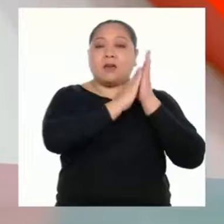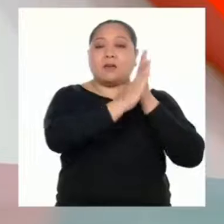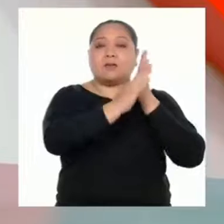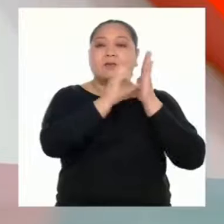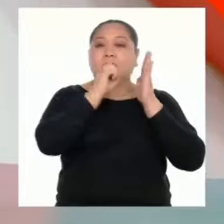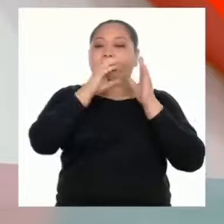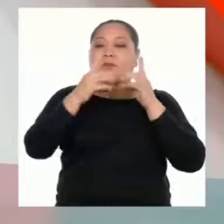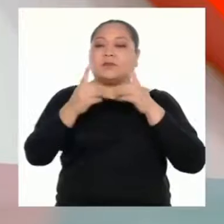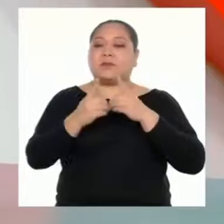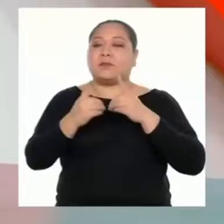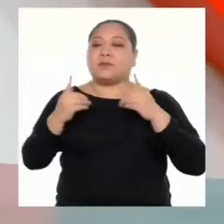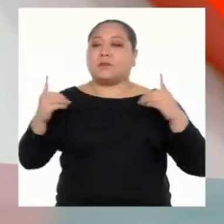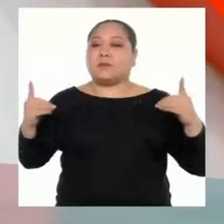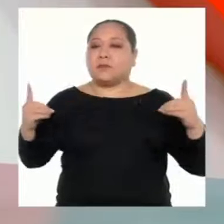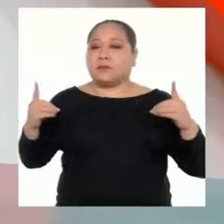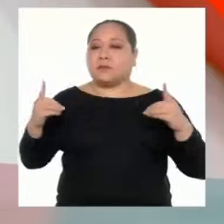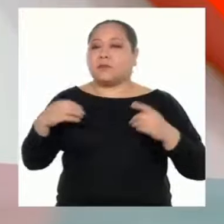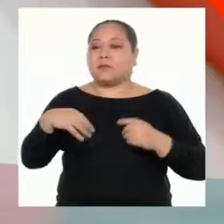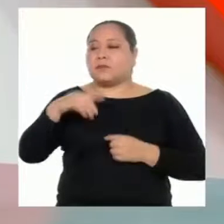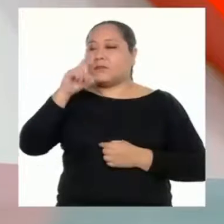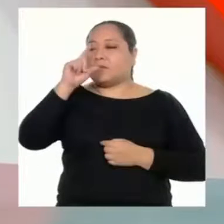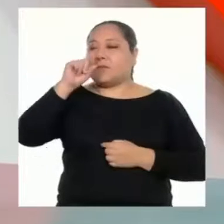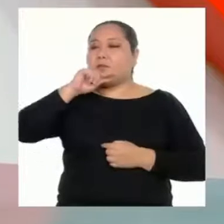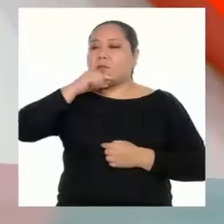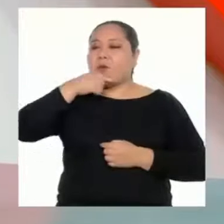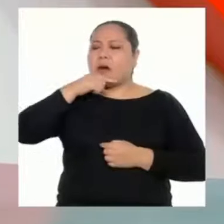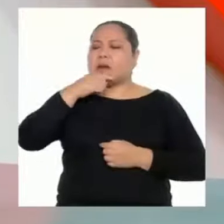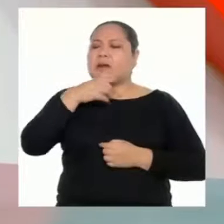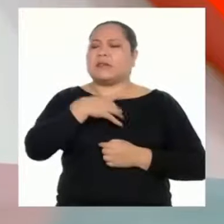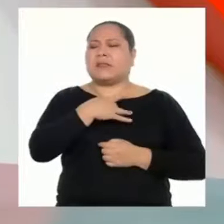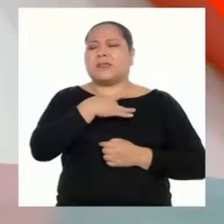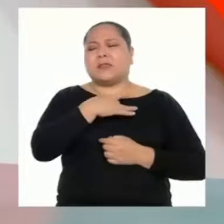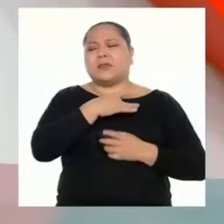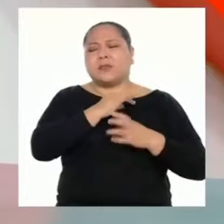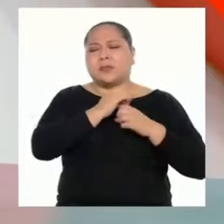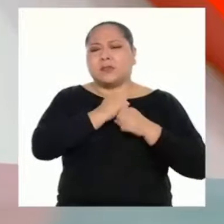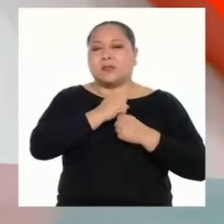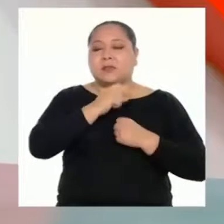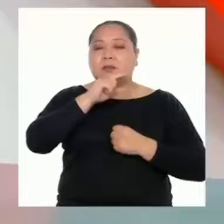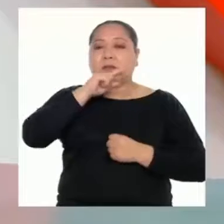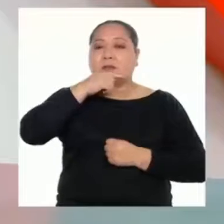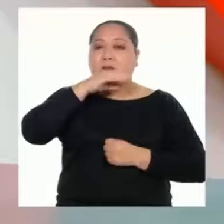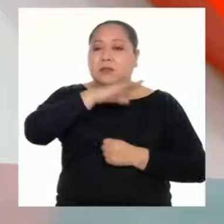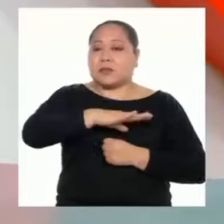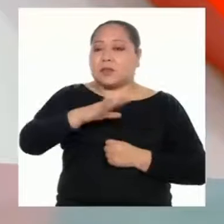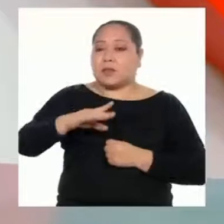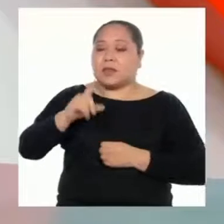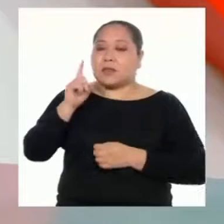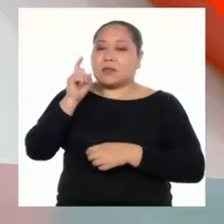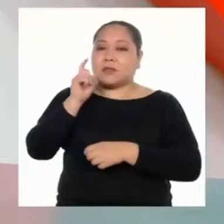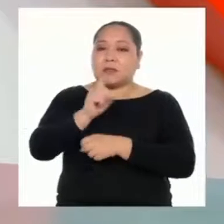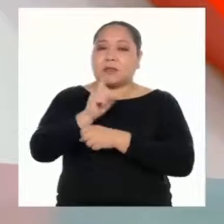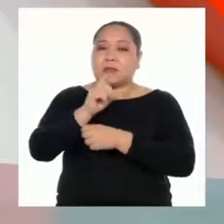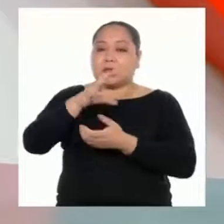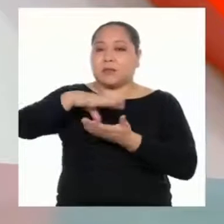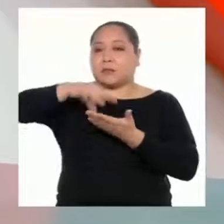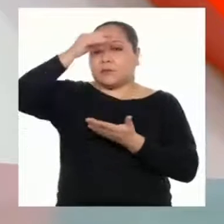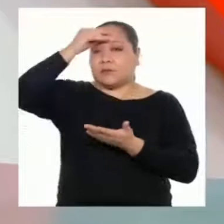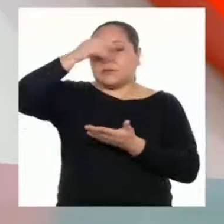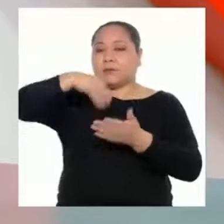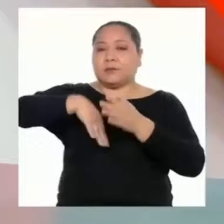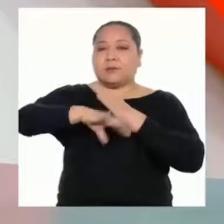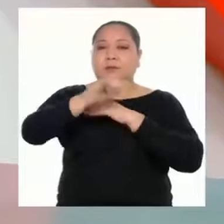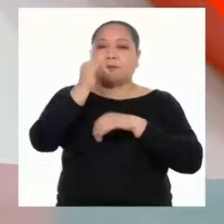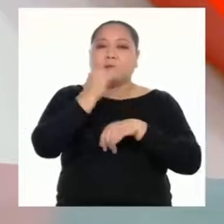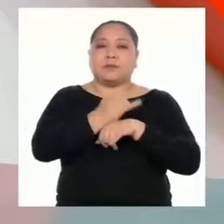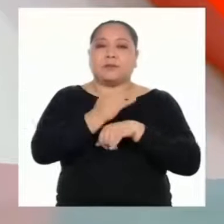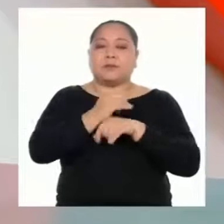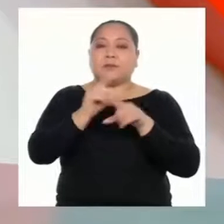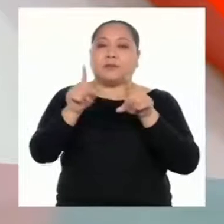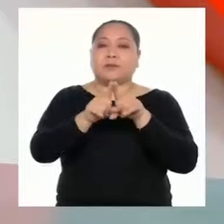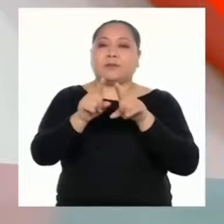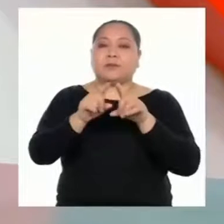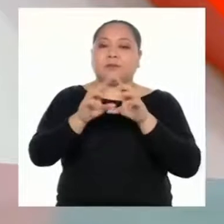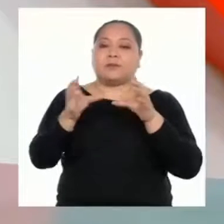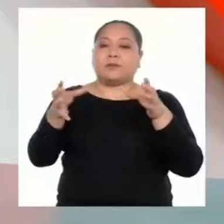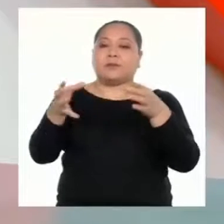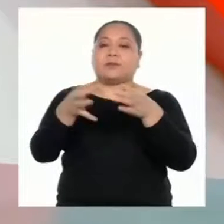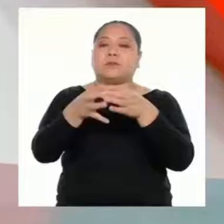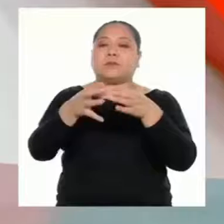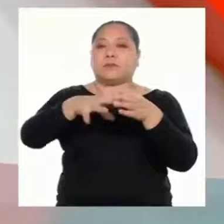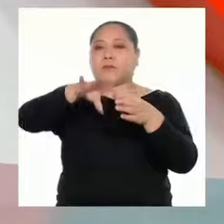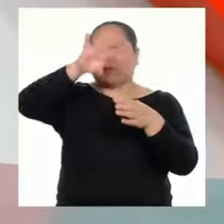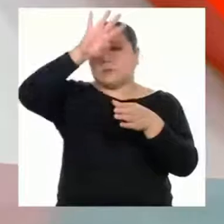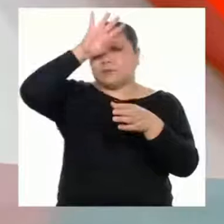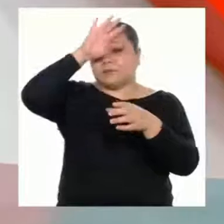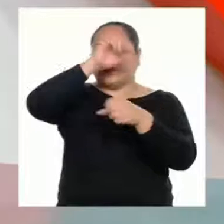menciona a las divorciadas o arrepentidas y a niñas que recibían educación en el monasterio, además al grupo